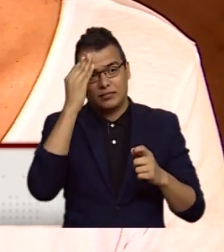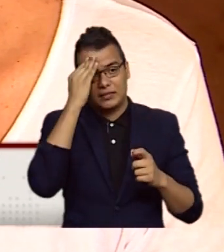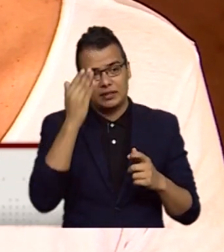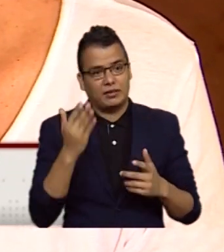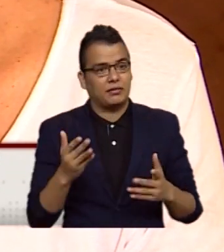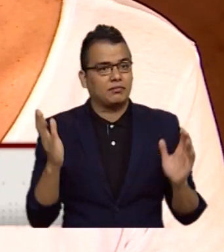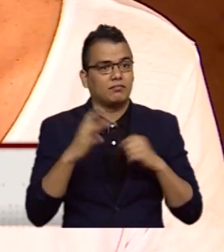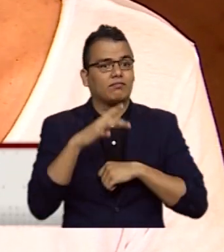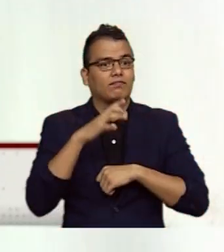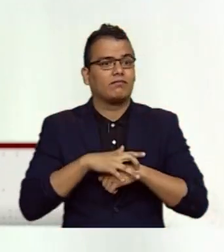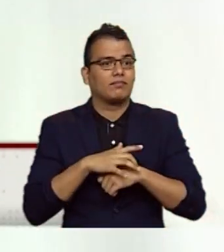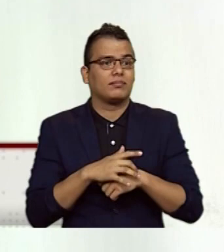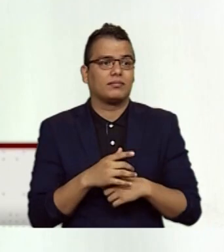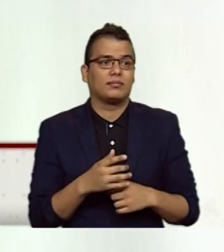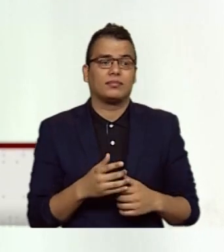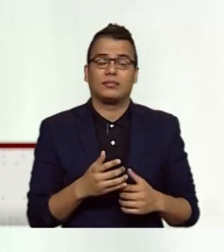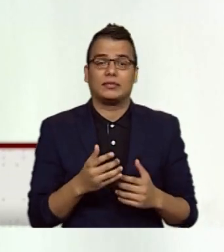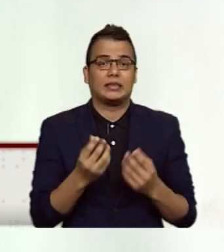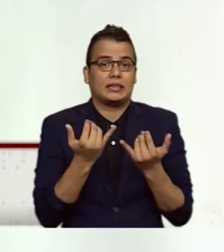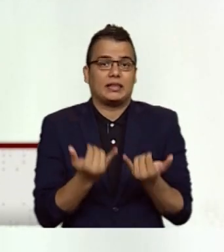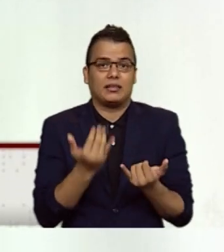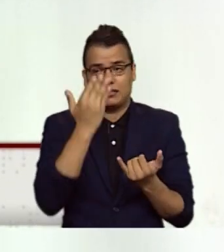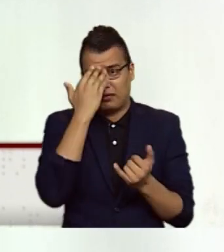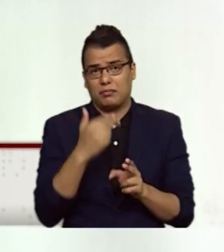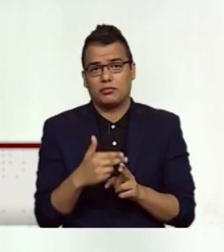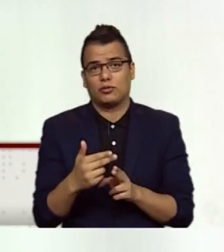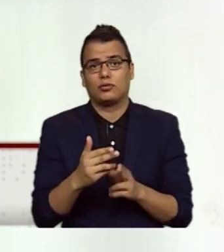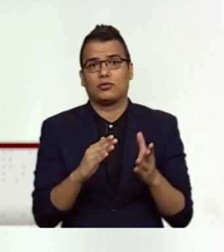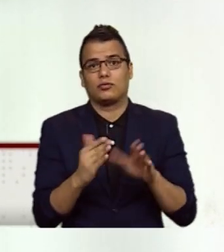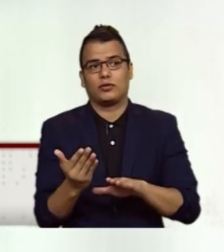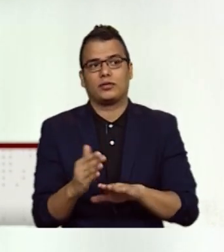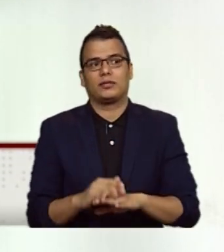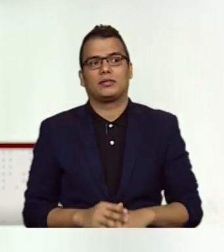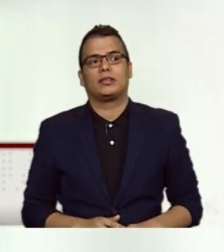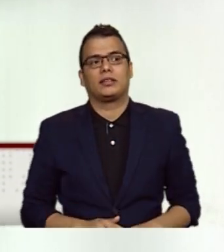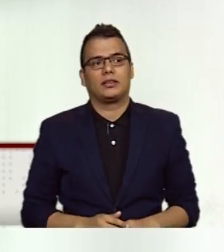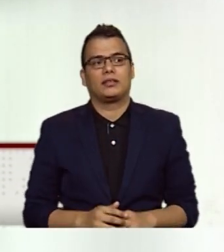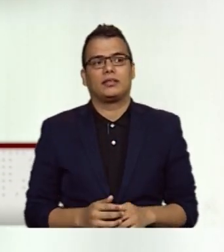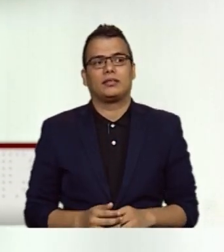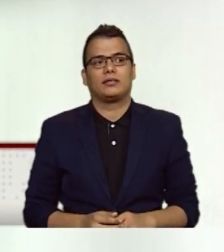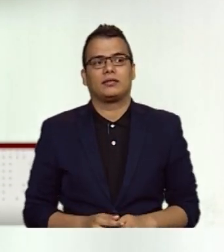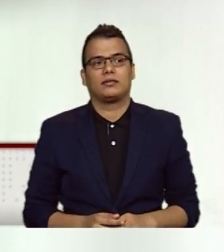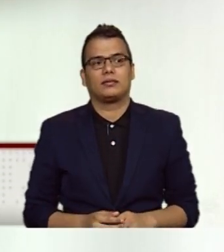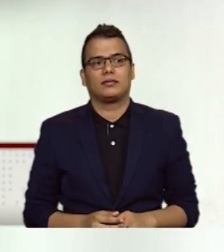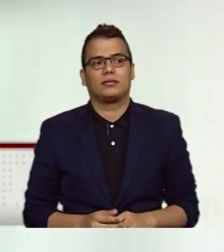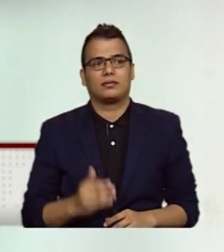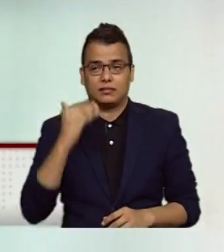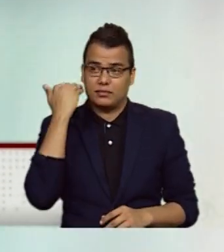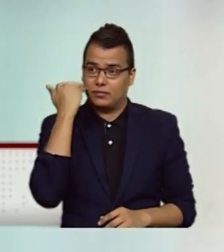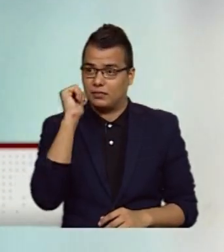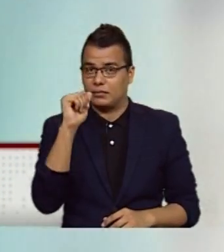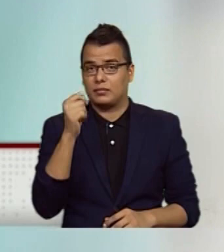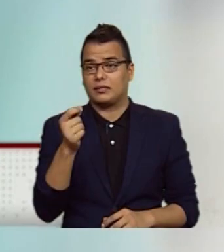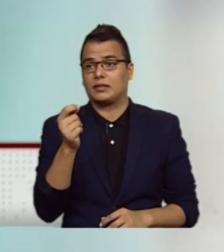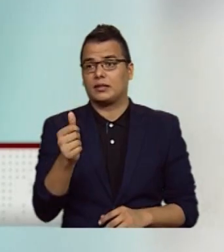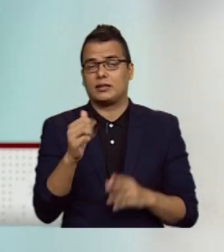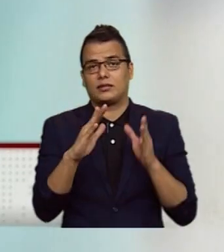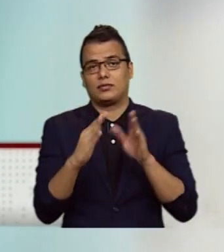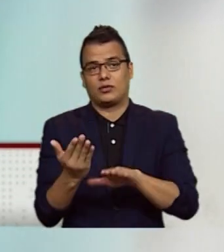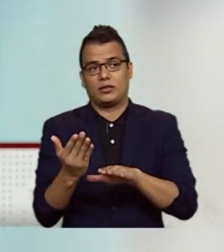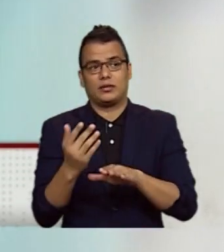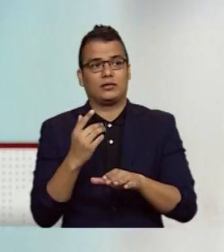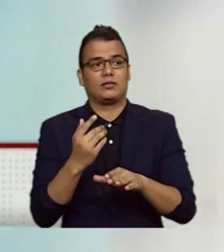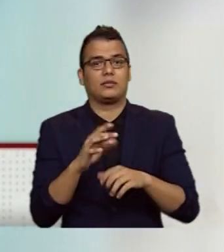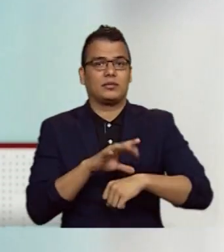había nada que hacer por mí. Fue cuestión de horas para que Patricia hoy no estuviera compartiendo su historia. Cuando me dijo, no, ya no te vamos a dar